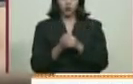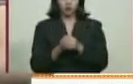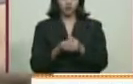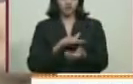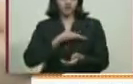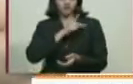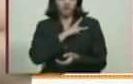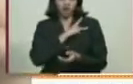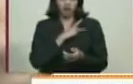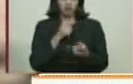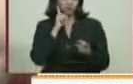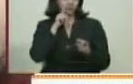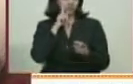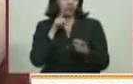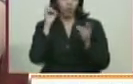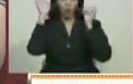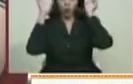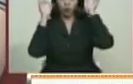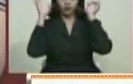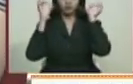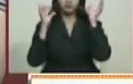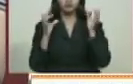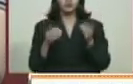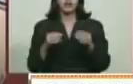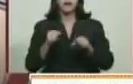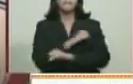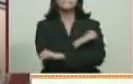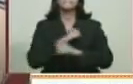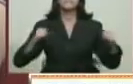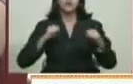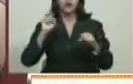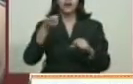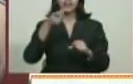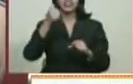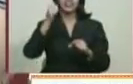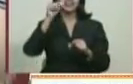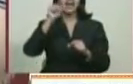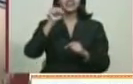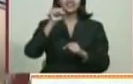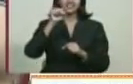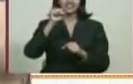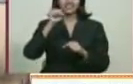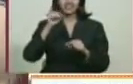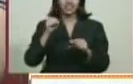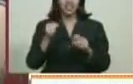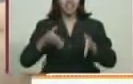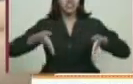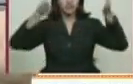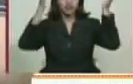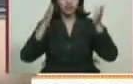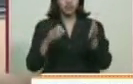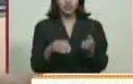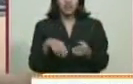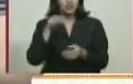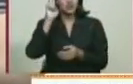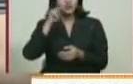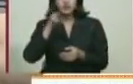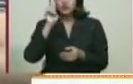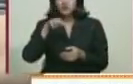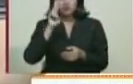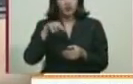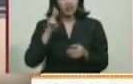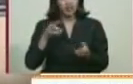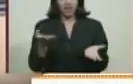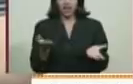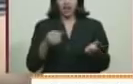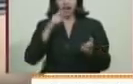manera, decir que había estallado una bombona de gas en ese edificio. Da la casualidad que en ese edificio durante décadas nunca había y